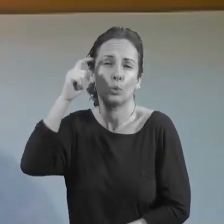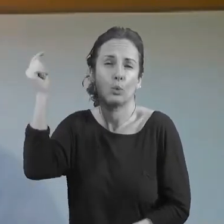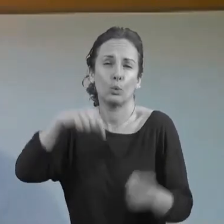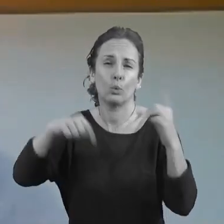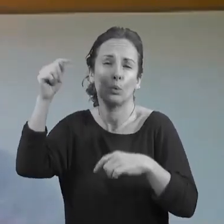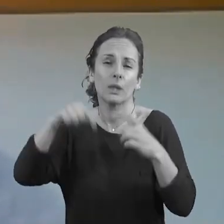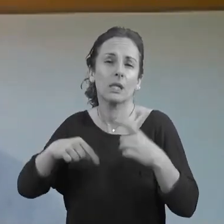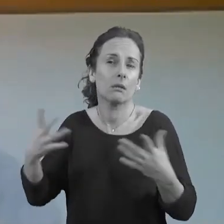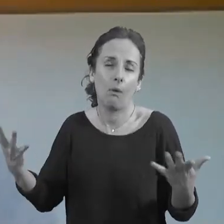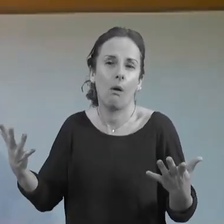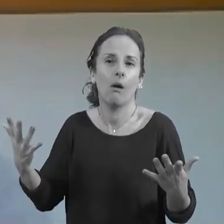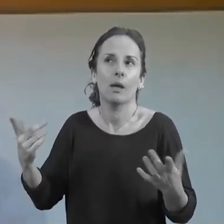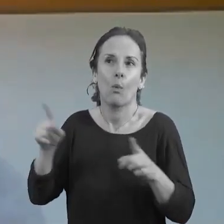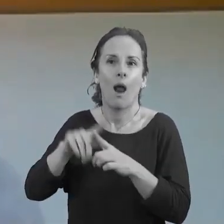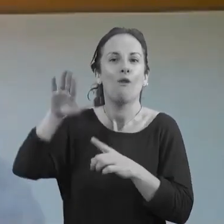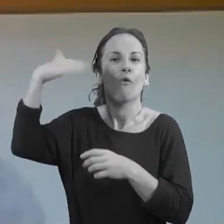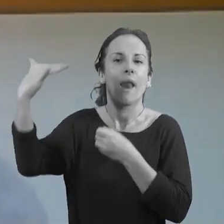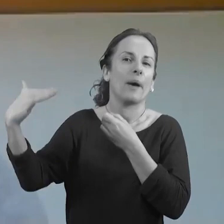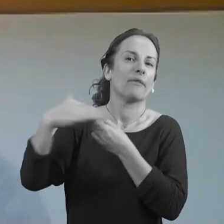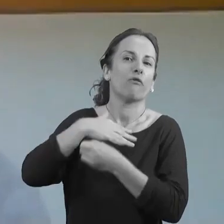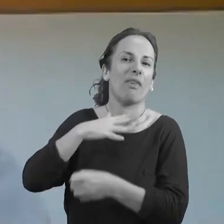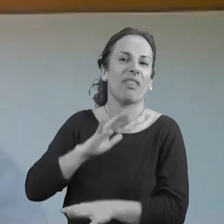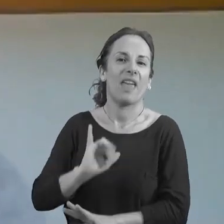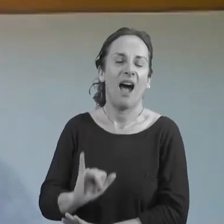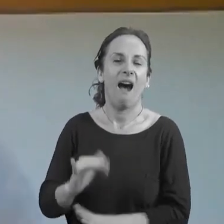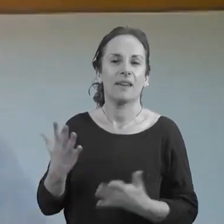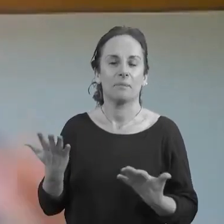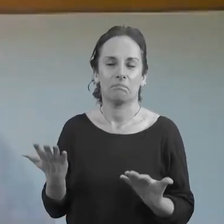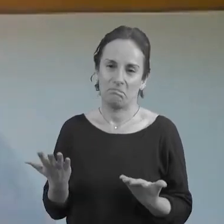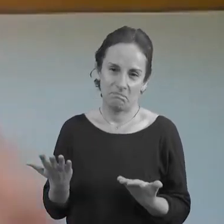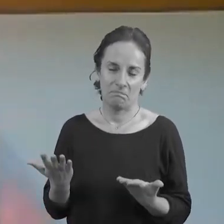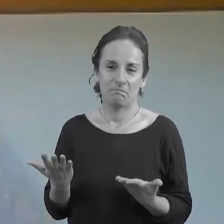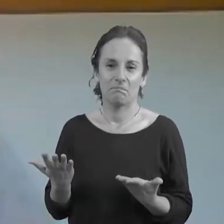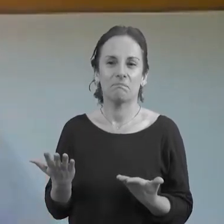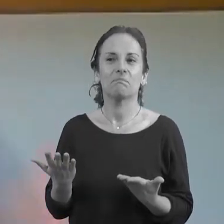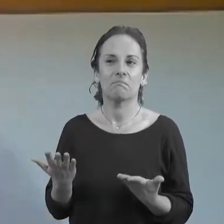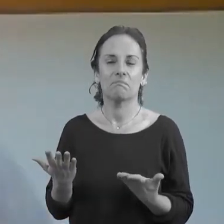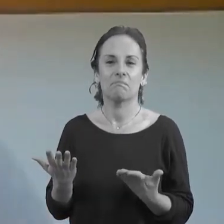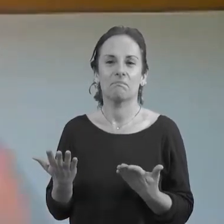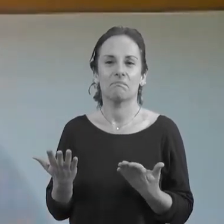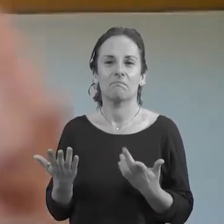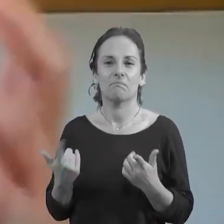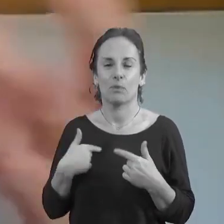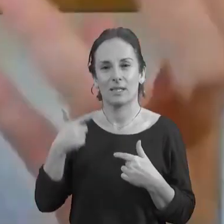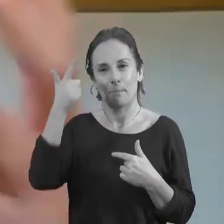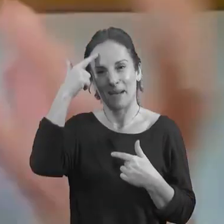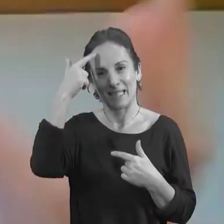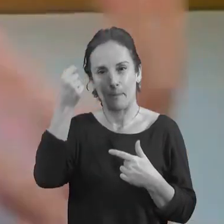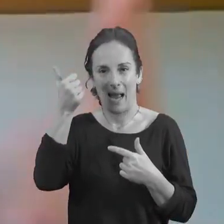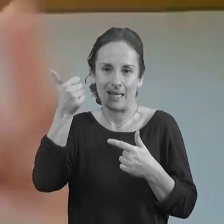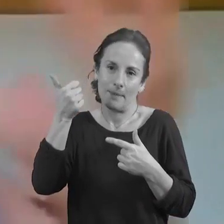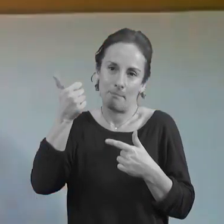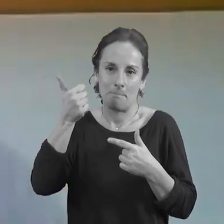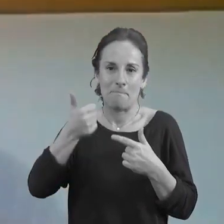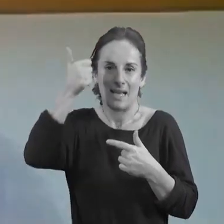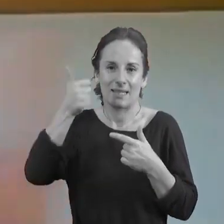muchas influencias de fuera, me imagino que, bueno, que tenemos a lo mejor colectivamente una mentalidad un poco más,